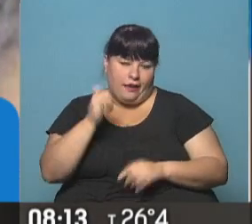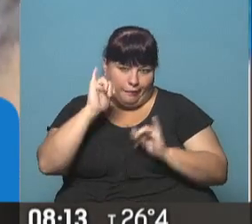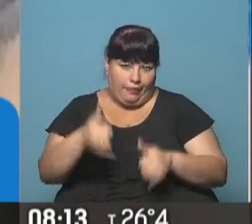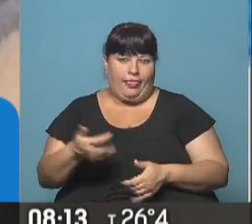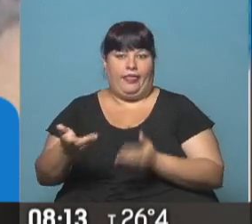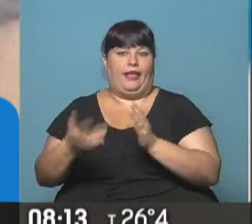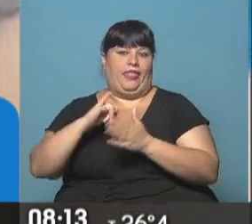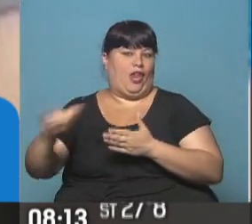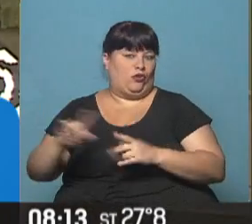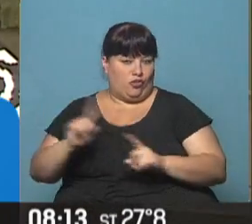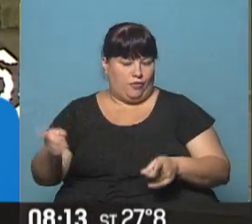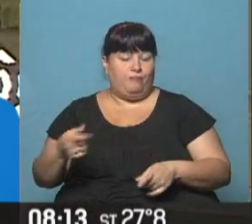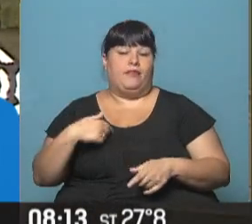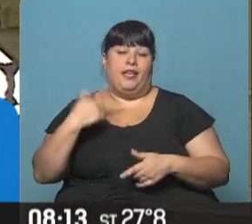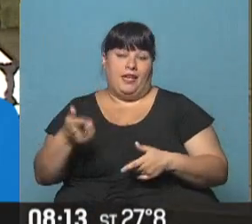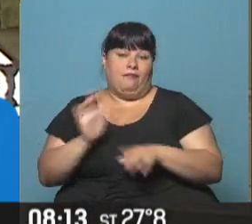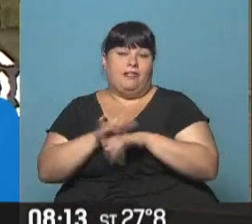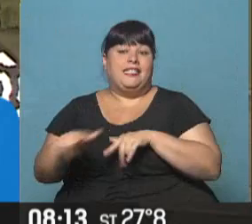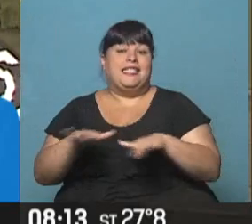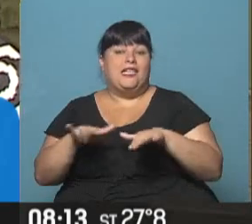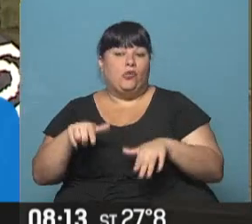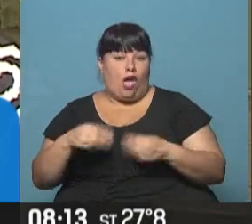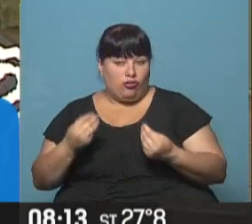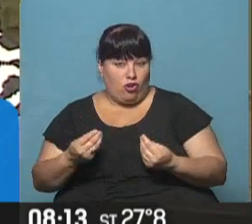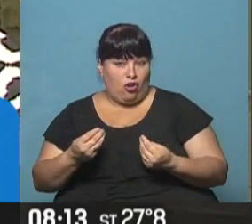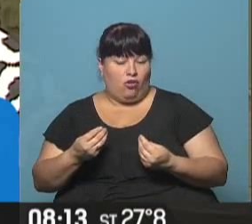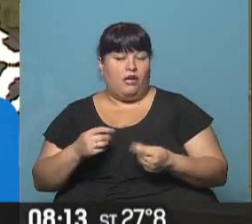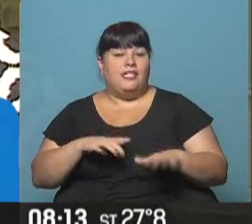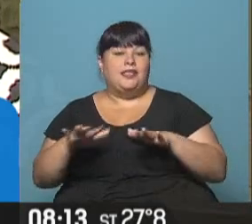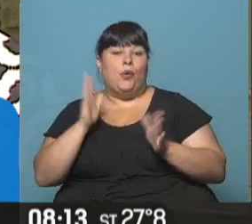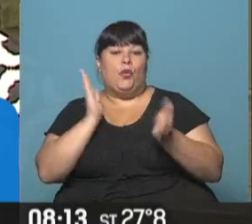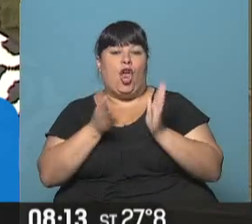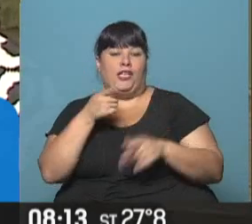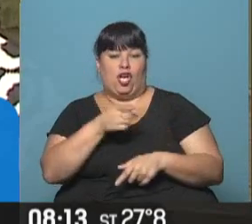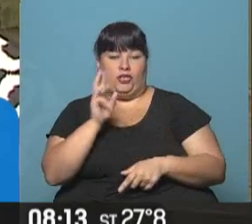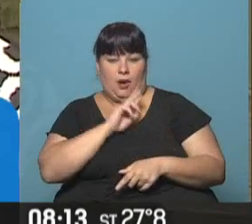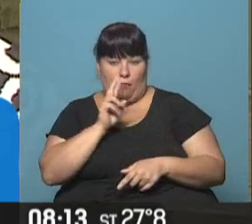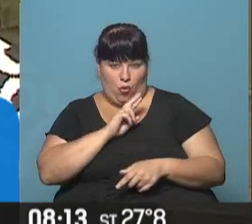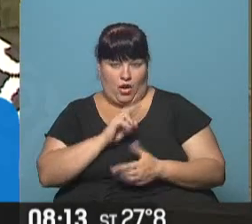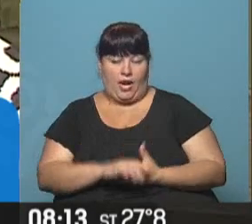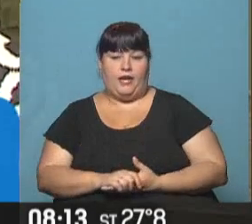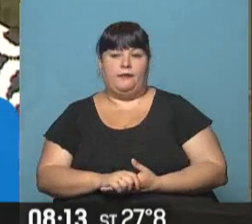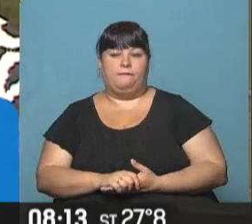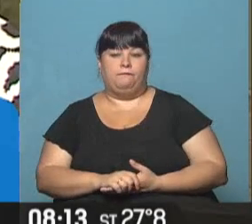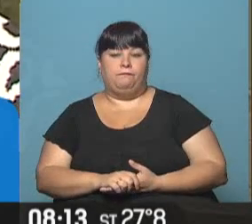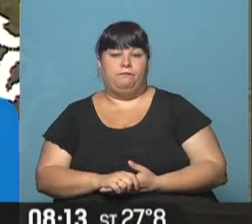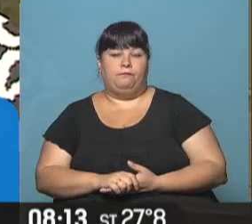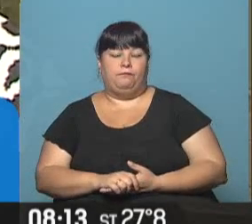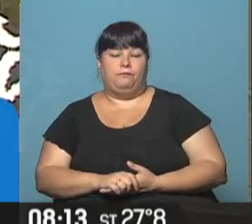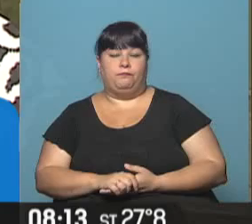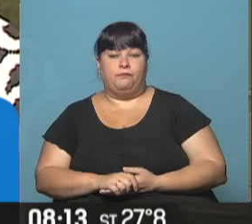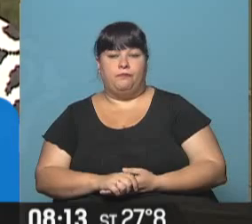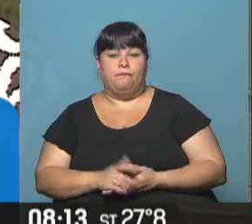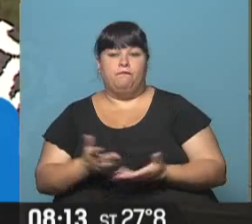eso. Podemos encuadrar esta situación en una situación de violencia contra las mujeres.